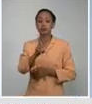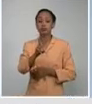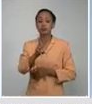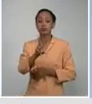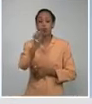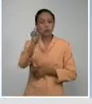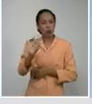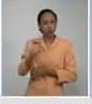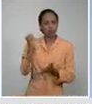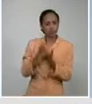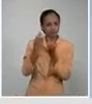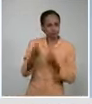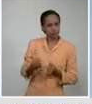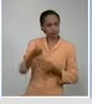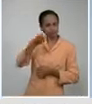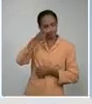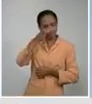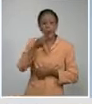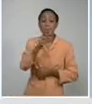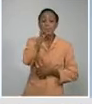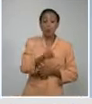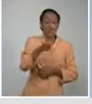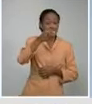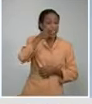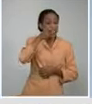sospechosos, en vigilancia